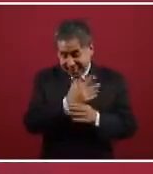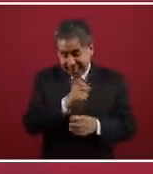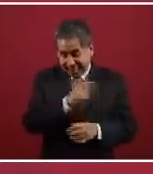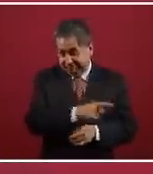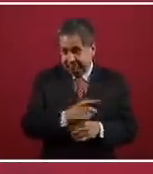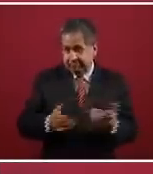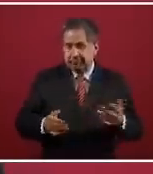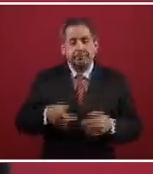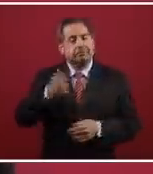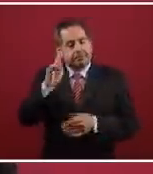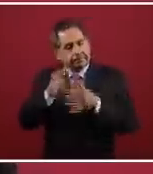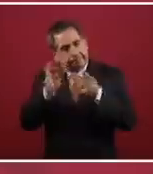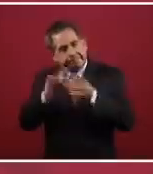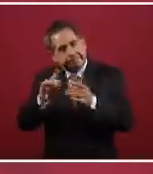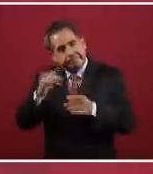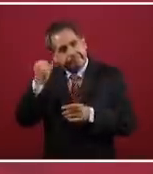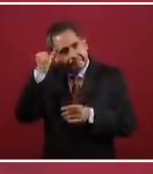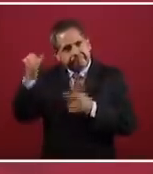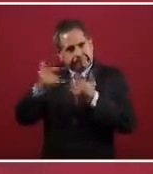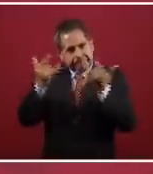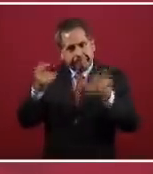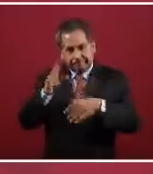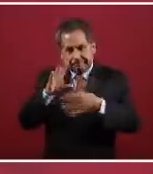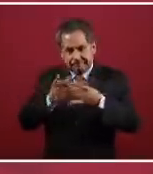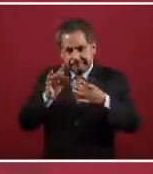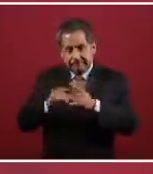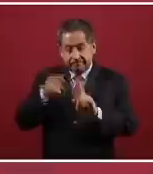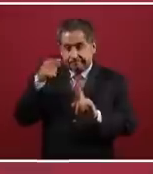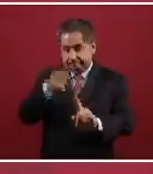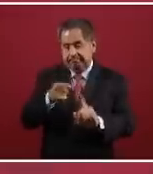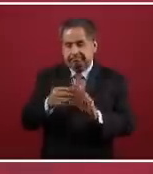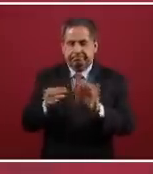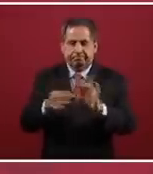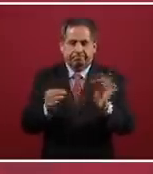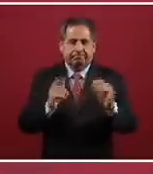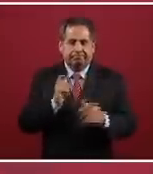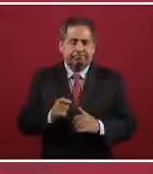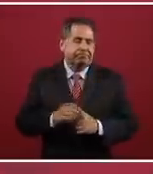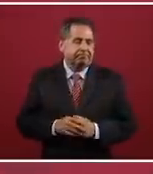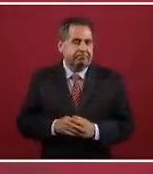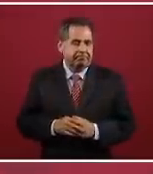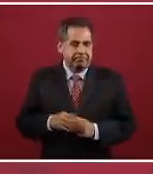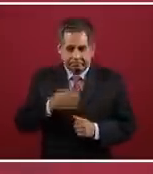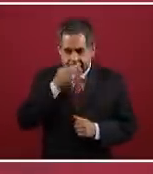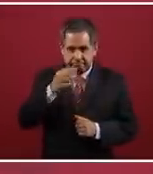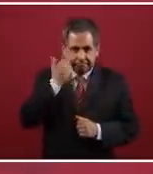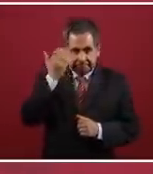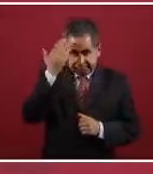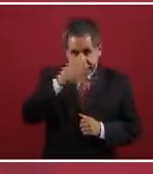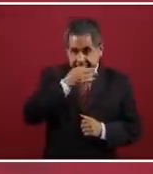Pero la anécdota, lo que me interesa que se sepa,